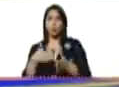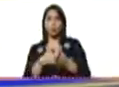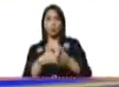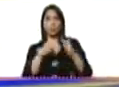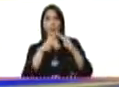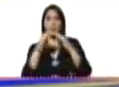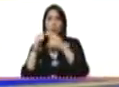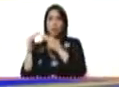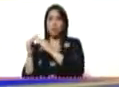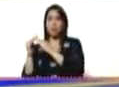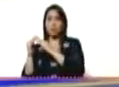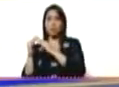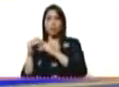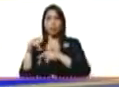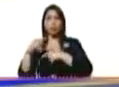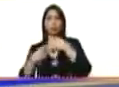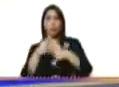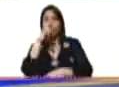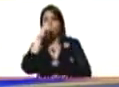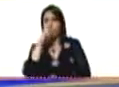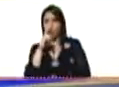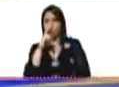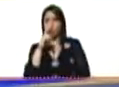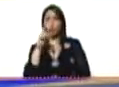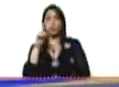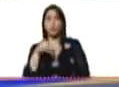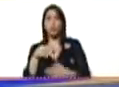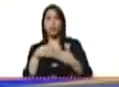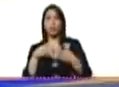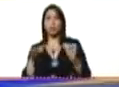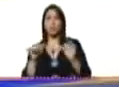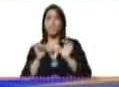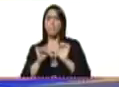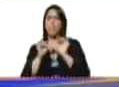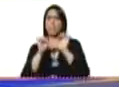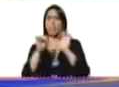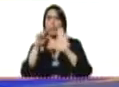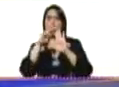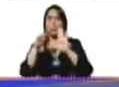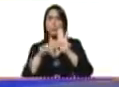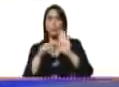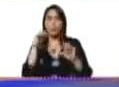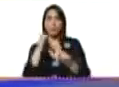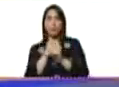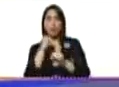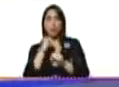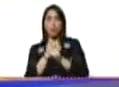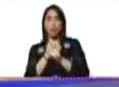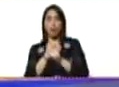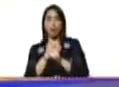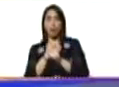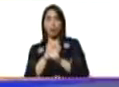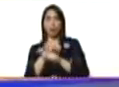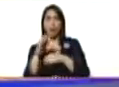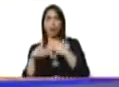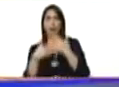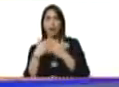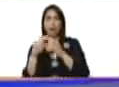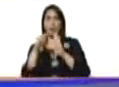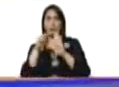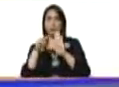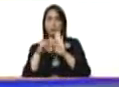viviendas anuales. Garantizamos mantener el nivel de empleo a un nivel